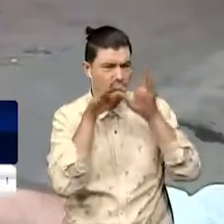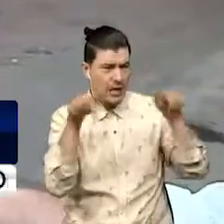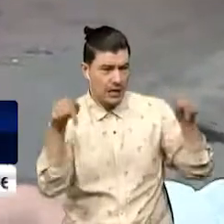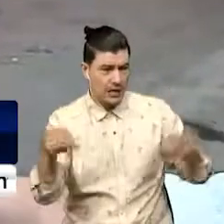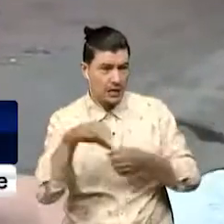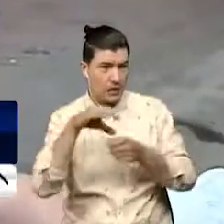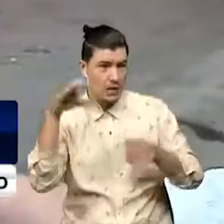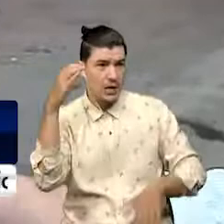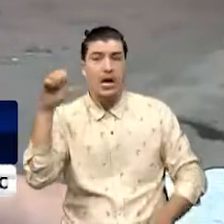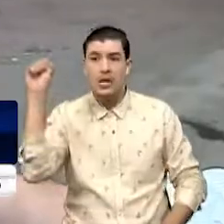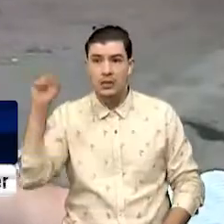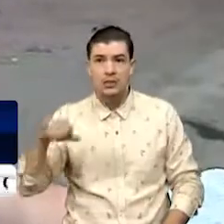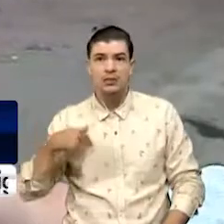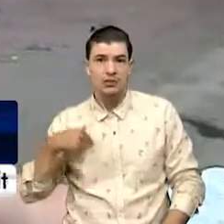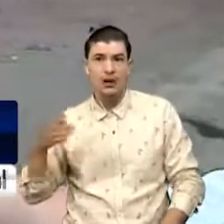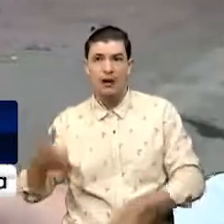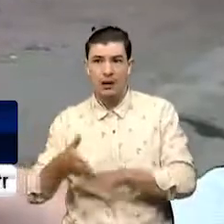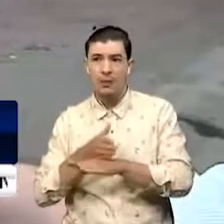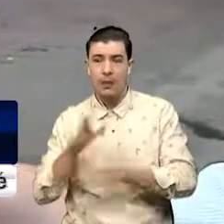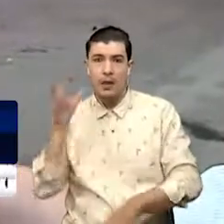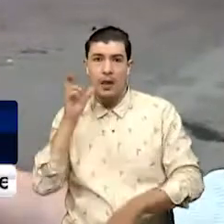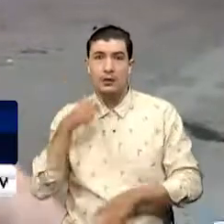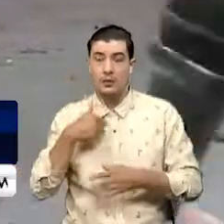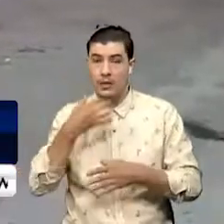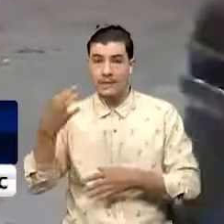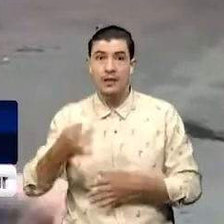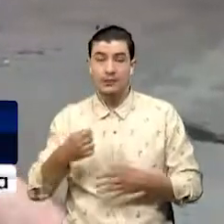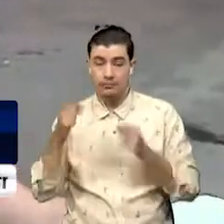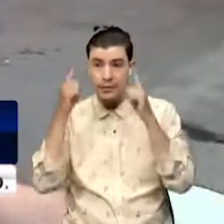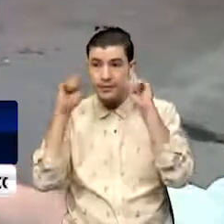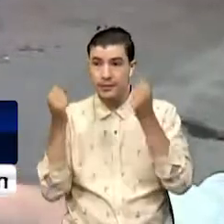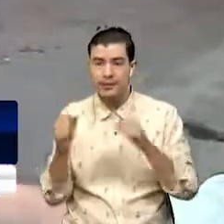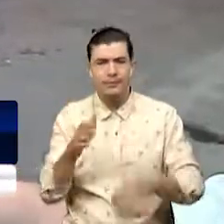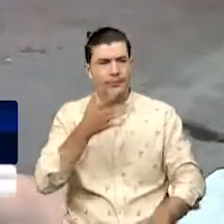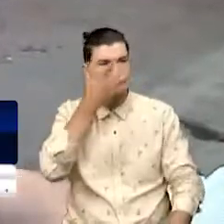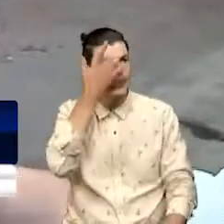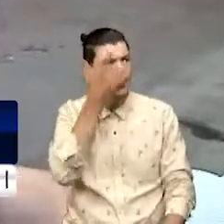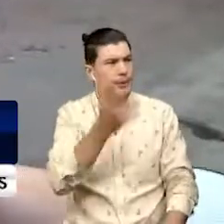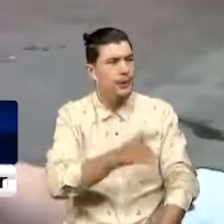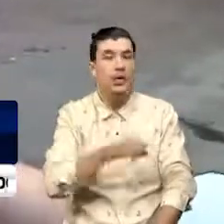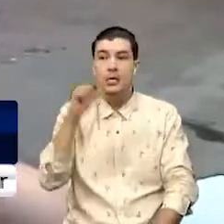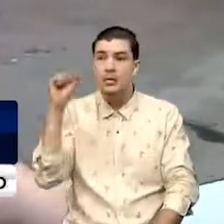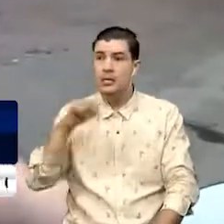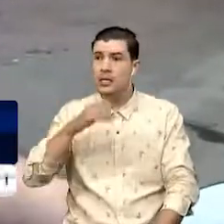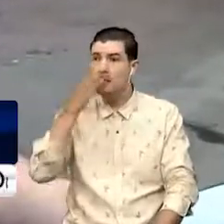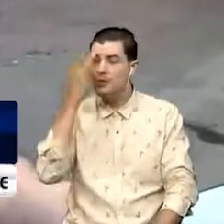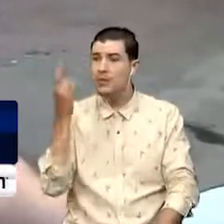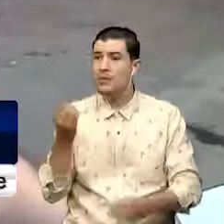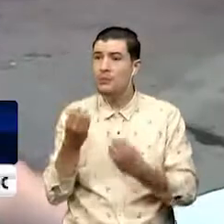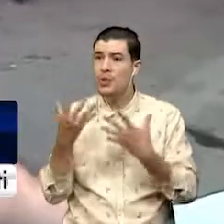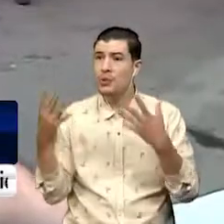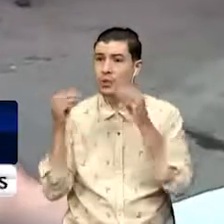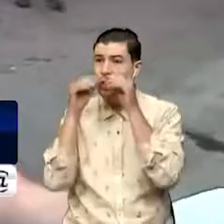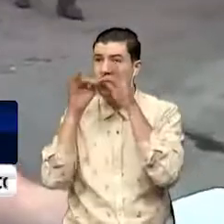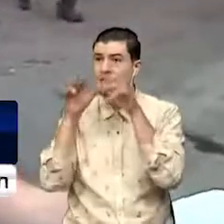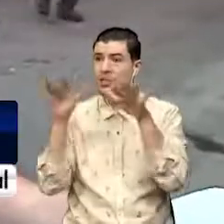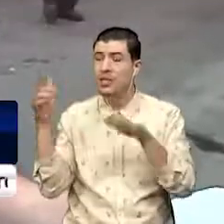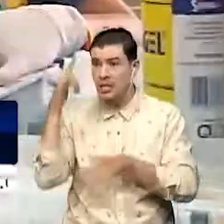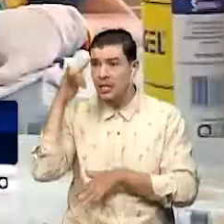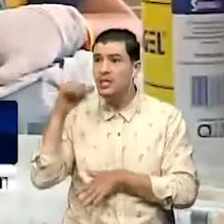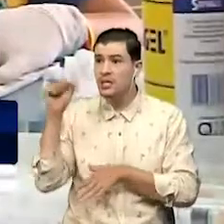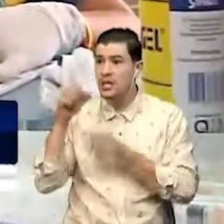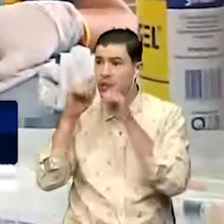si por ahí escuché y la verdad estoy preocupada por qué porque se están expandiendo según creo y pues